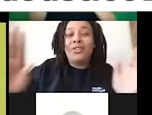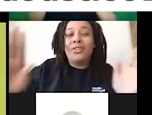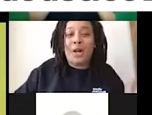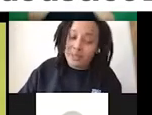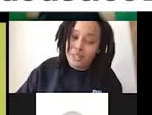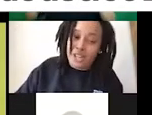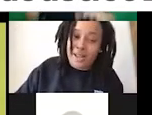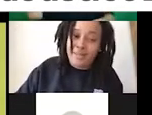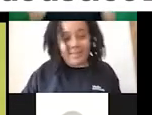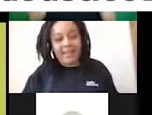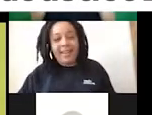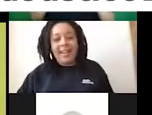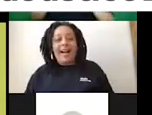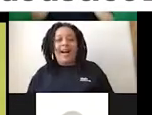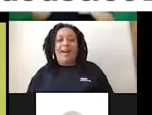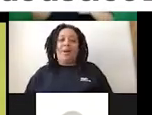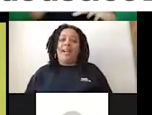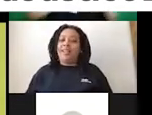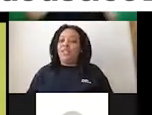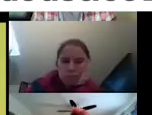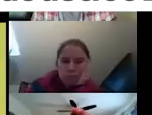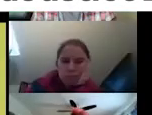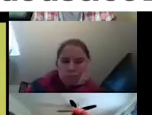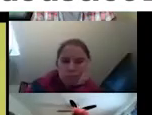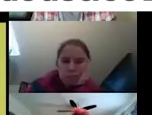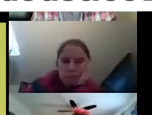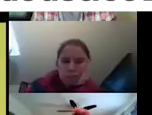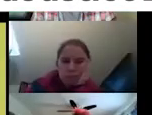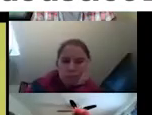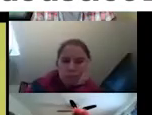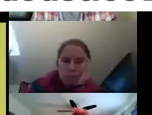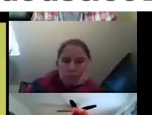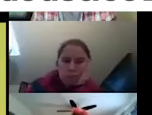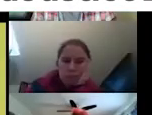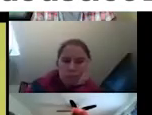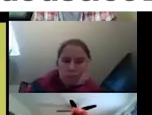los puntos de vista sobre un tema en particular